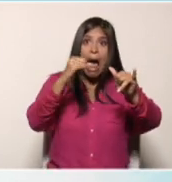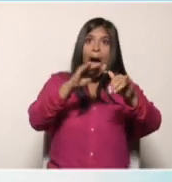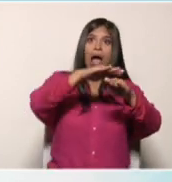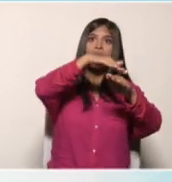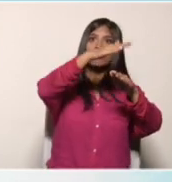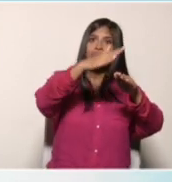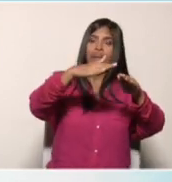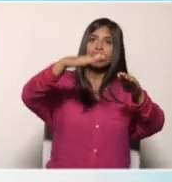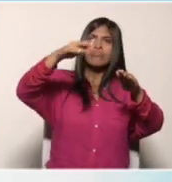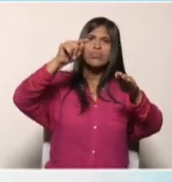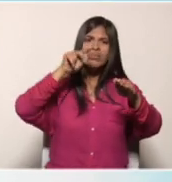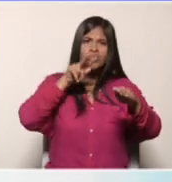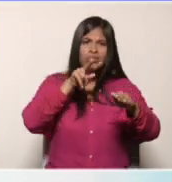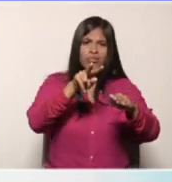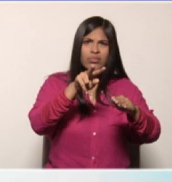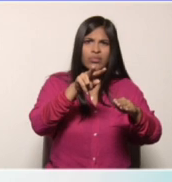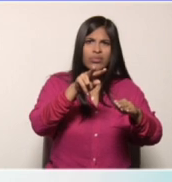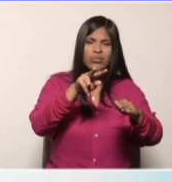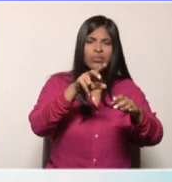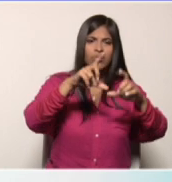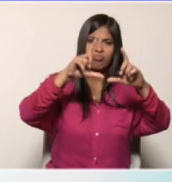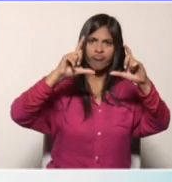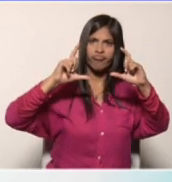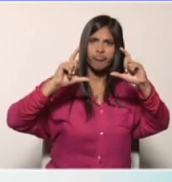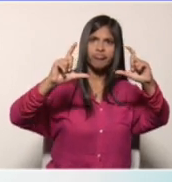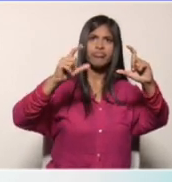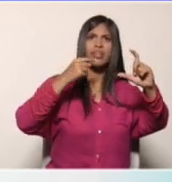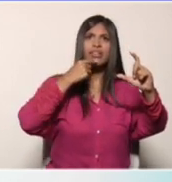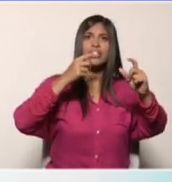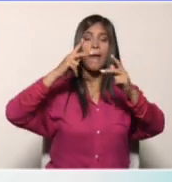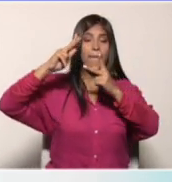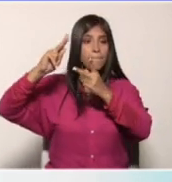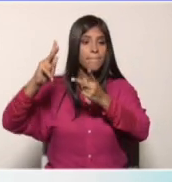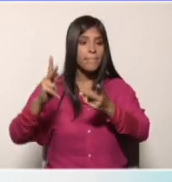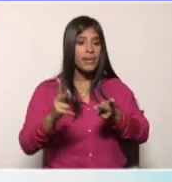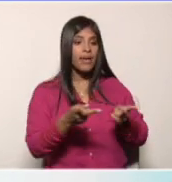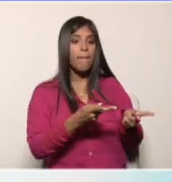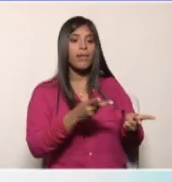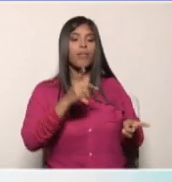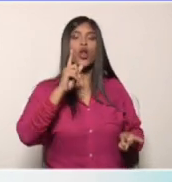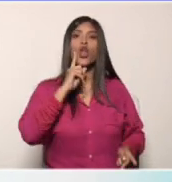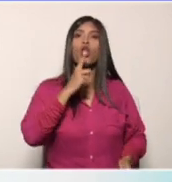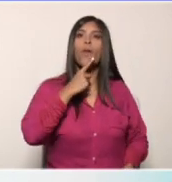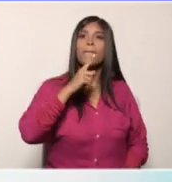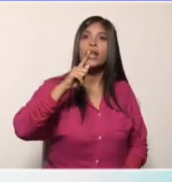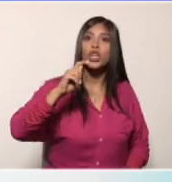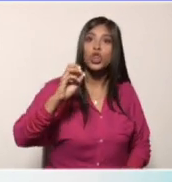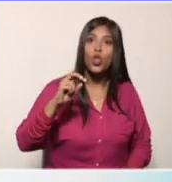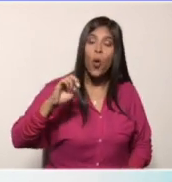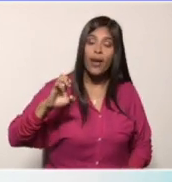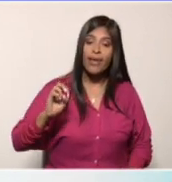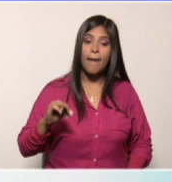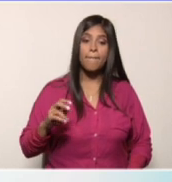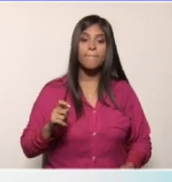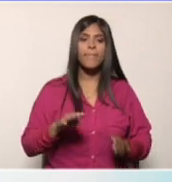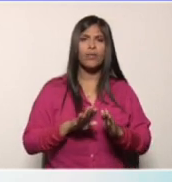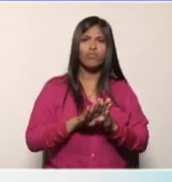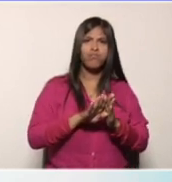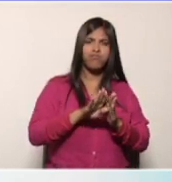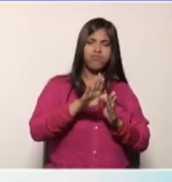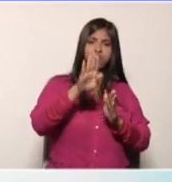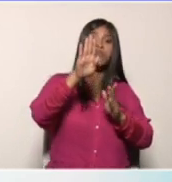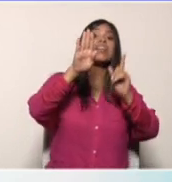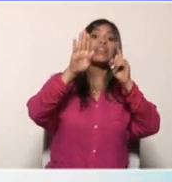pendiente y al pie de ella un letrero que decía: Bienvenidos a Tonema, el lugar de las subidas